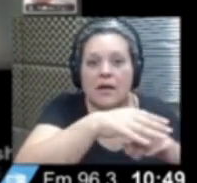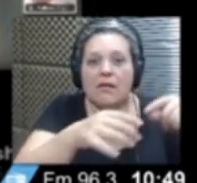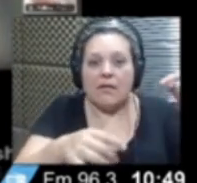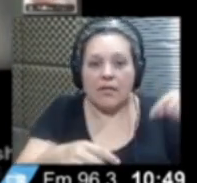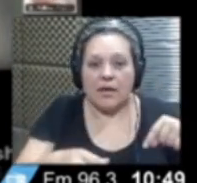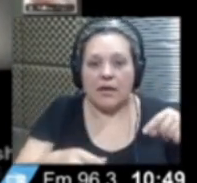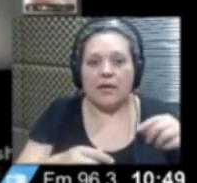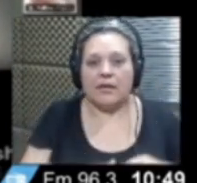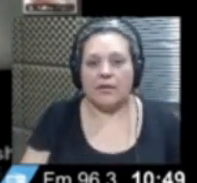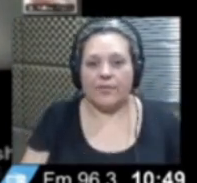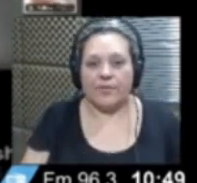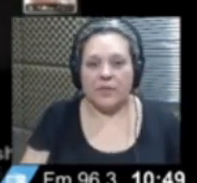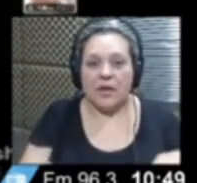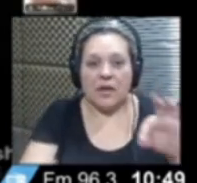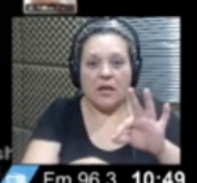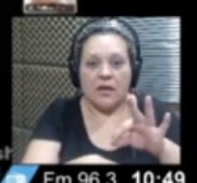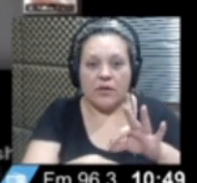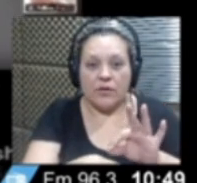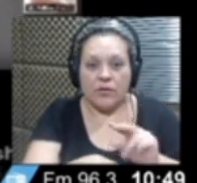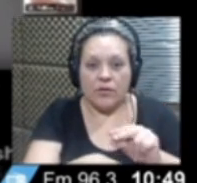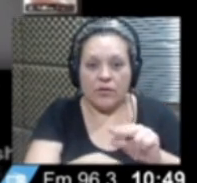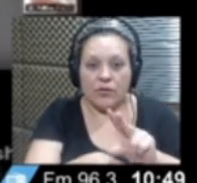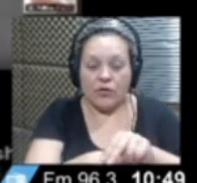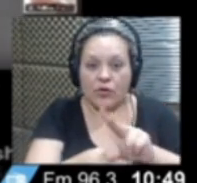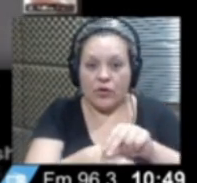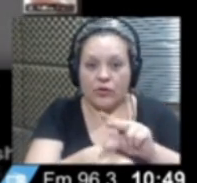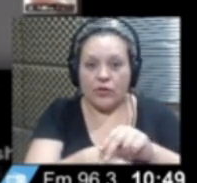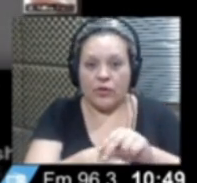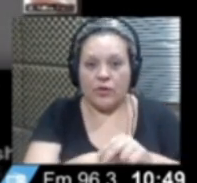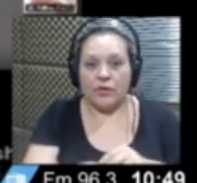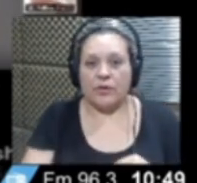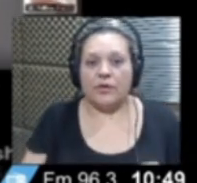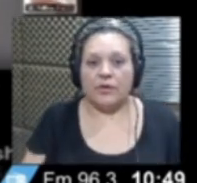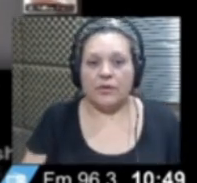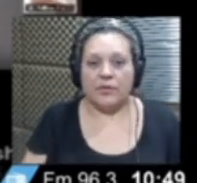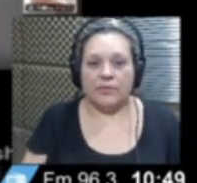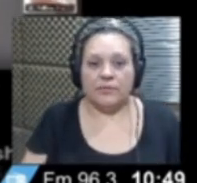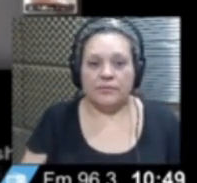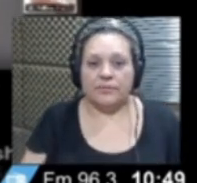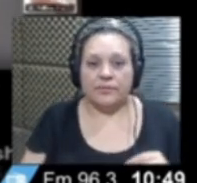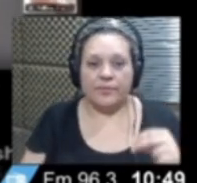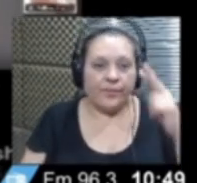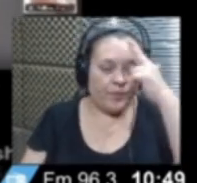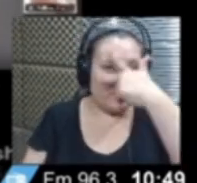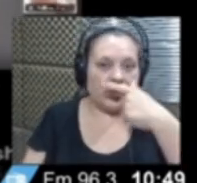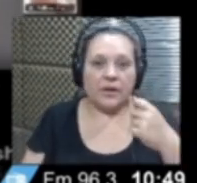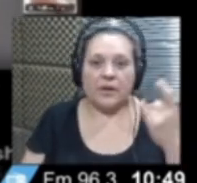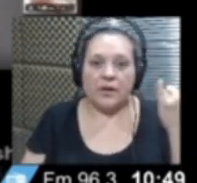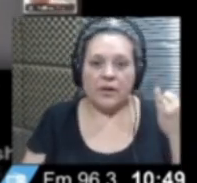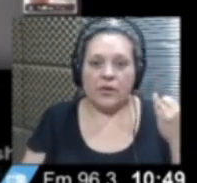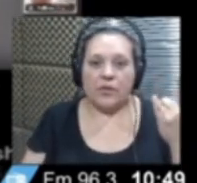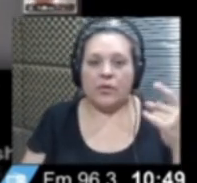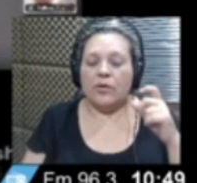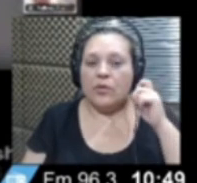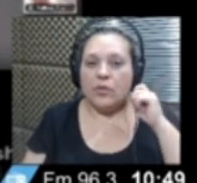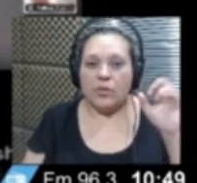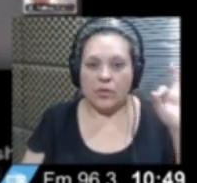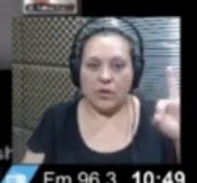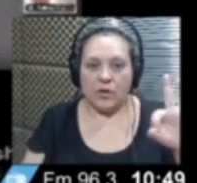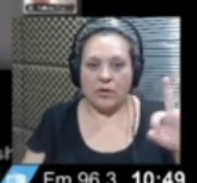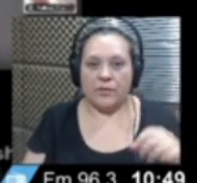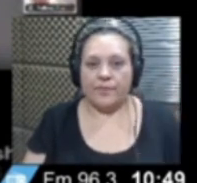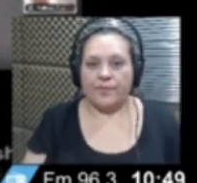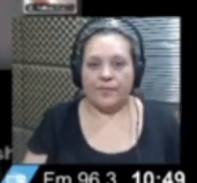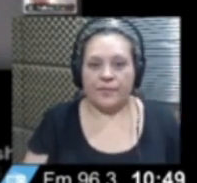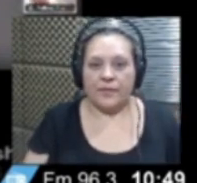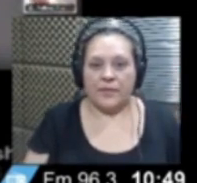el doctor Umbolo Etufili, vinculado al movimiento negro de panafricanistas, garbellista de Colombia desde